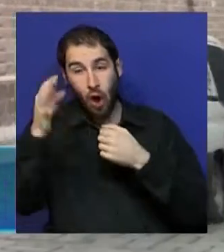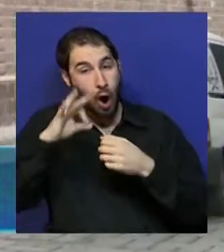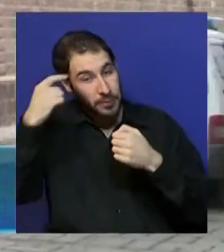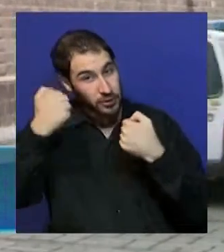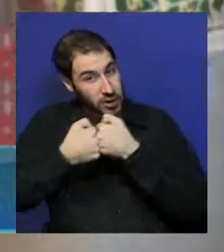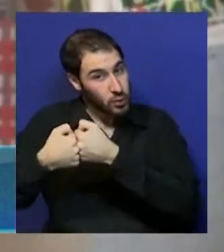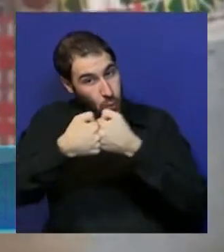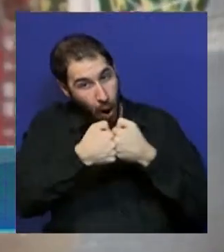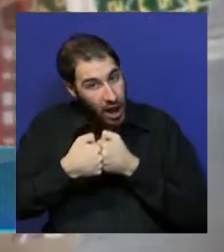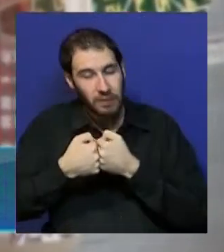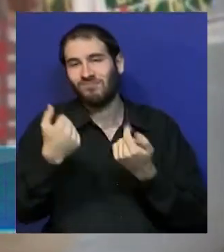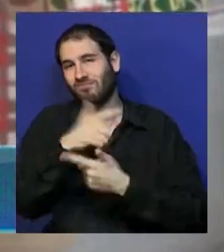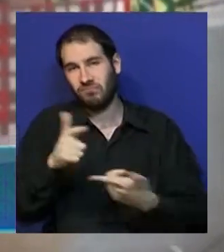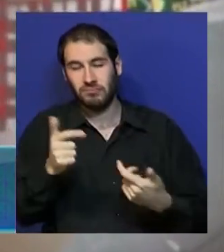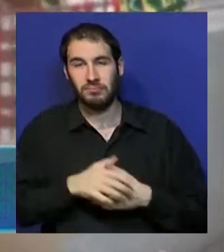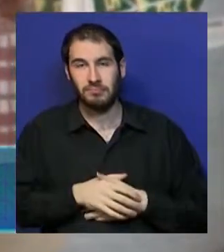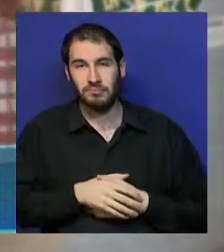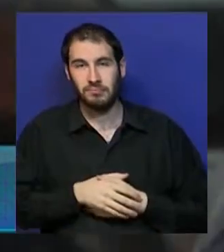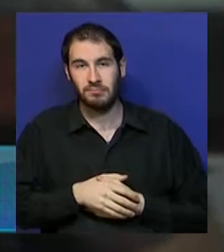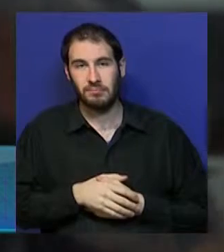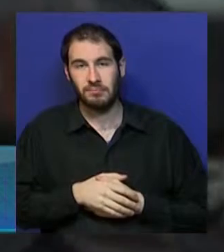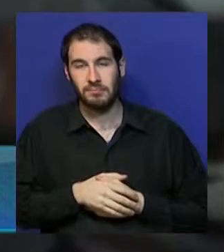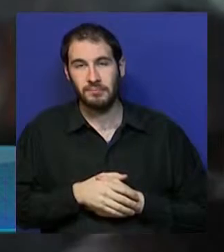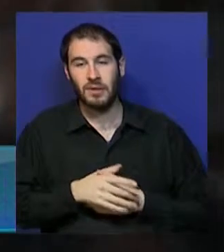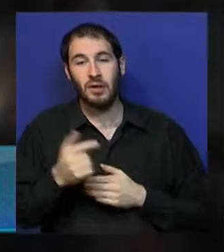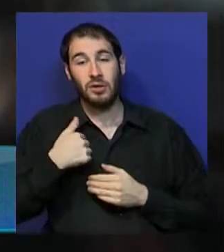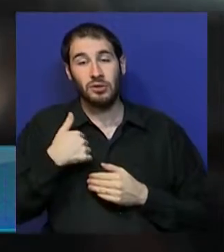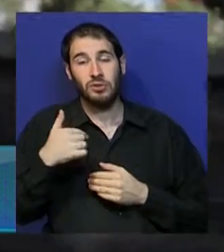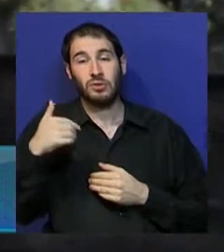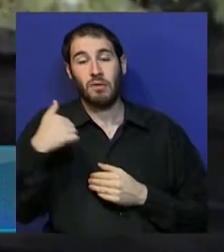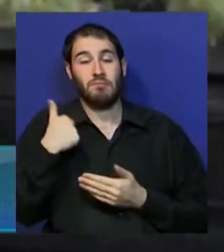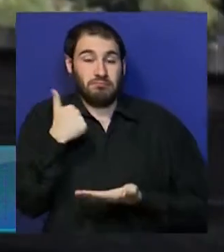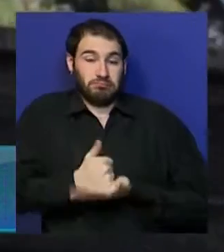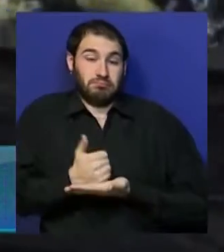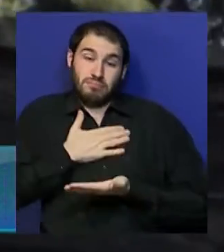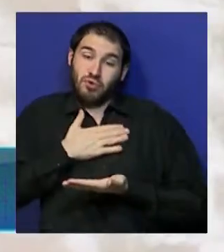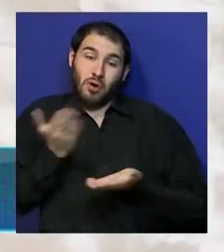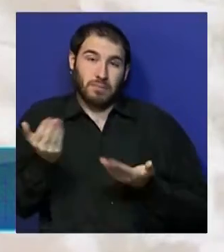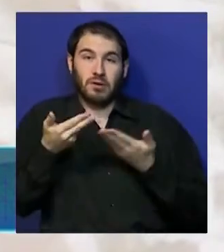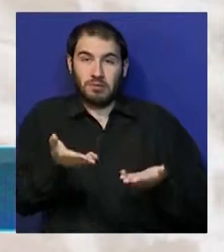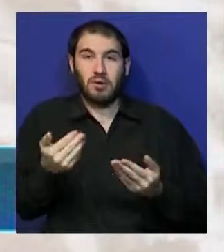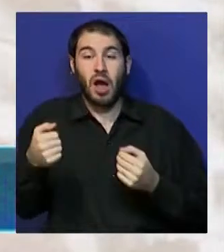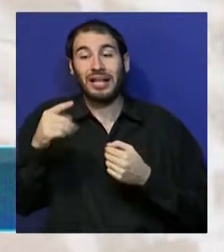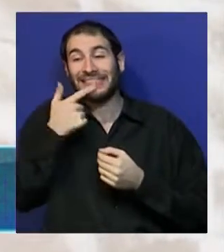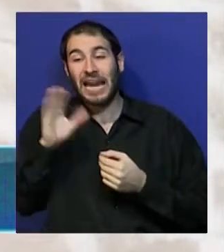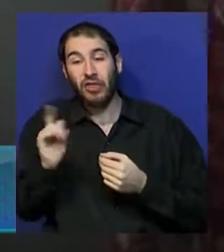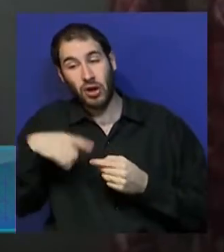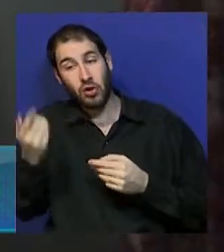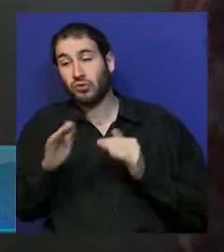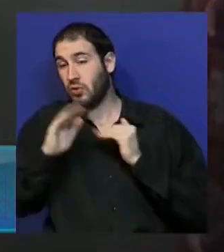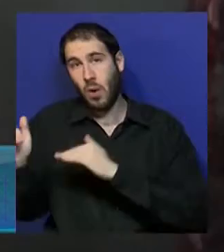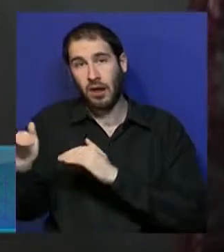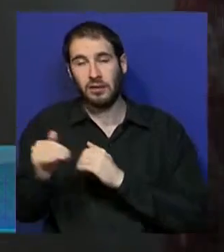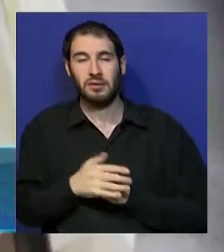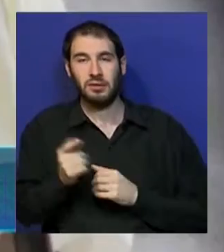opinamos lo mismo. Así que yo estoy dando mi posición personal, que es compartida con otros senadores también. Por